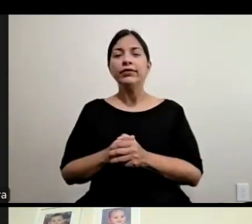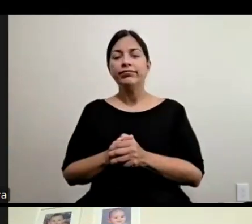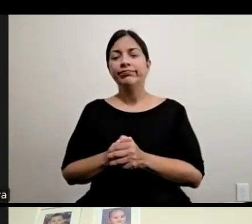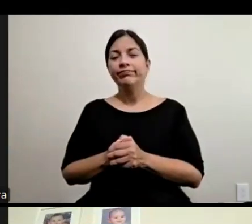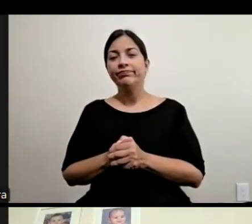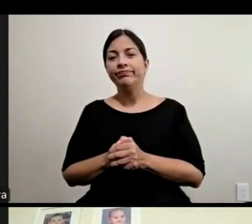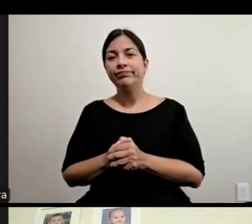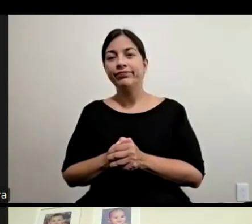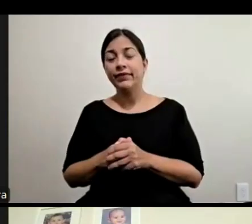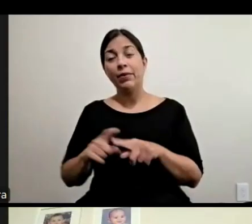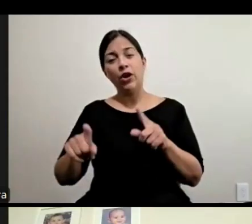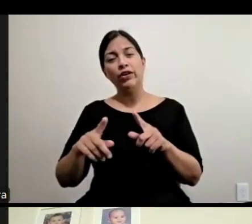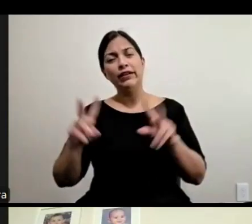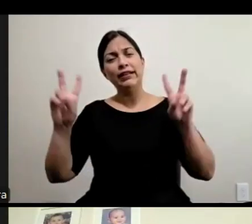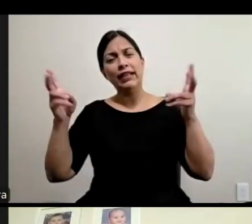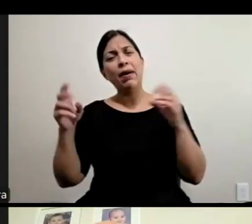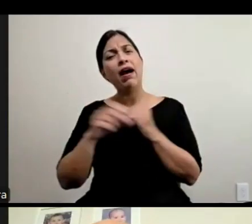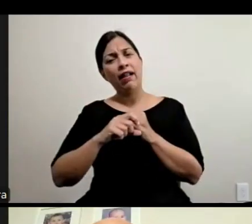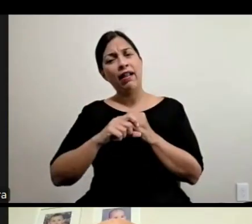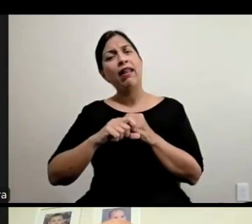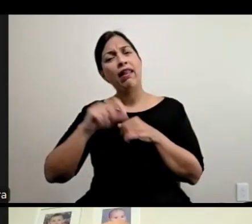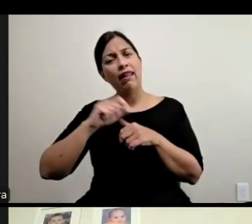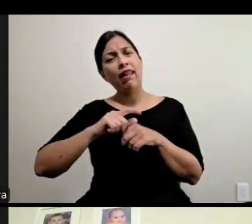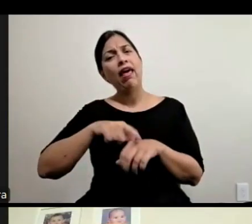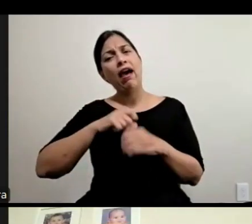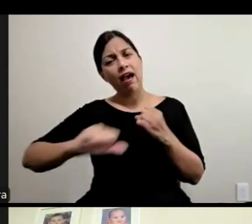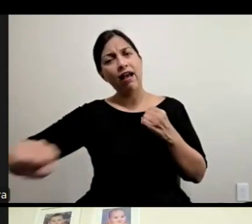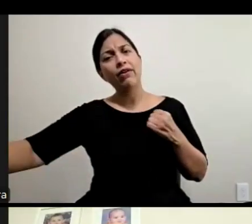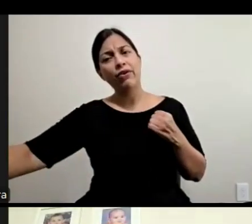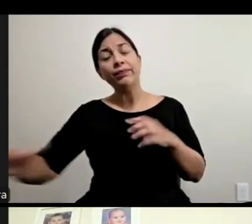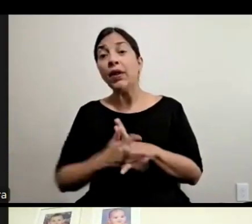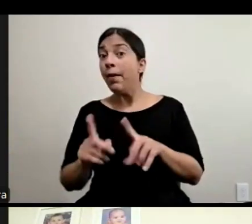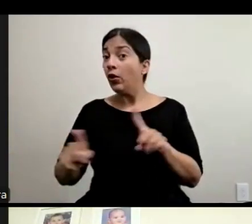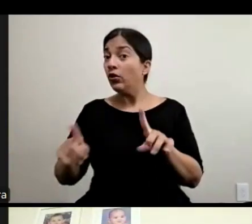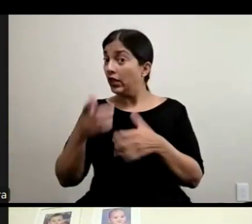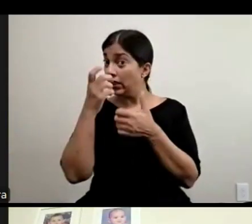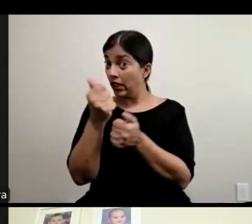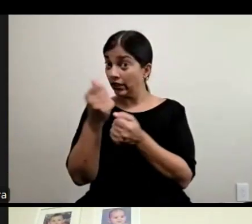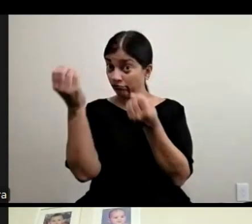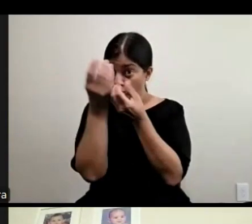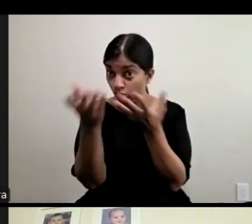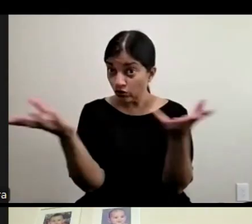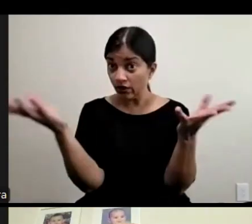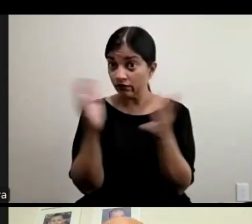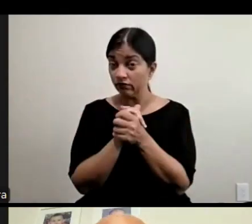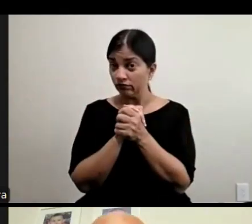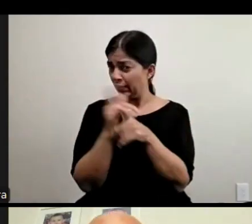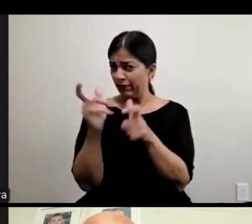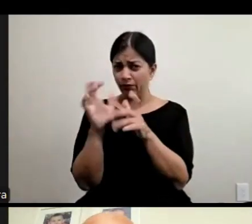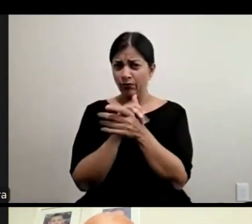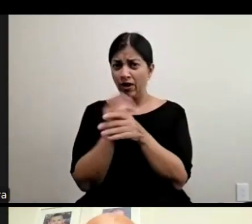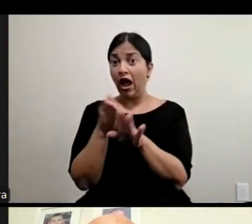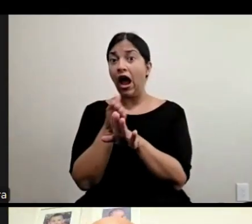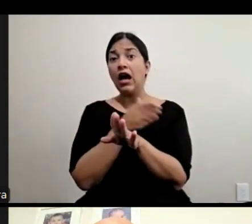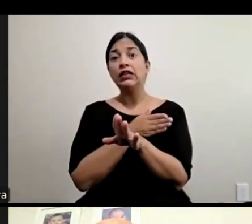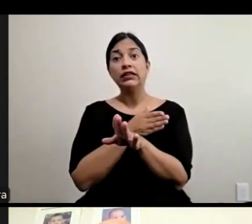El tema es largo. ¿Sabes qué? Lo interesante es que les tengo una noticia. Les tengo una noticia rapidita antes de pasar a nuestro